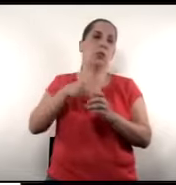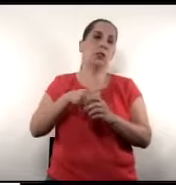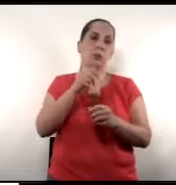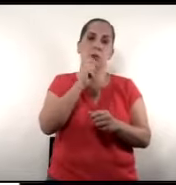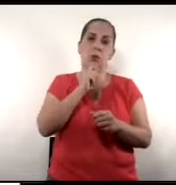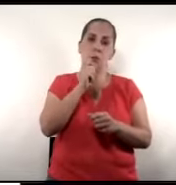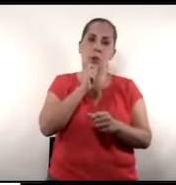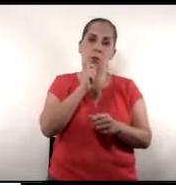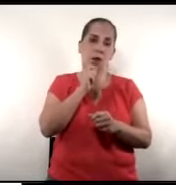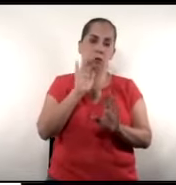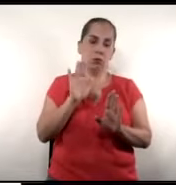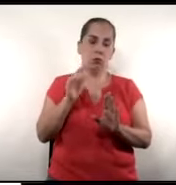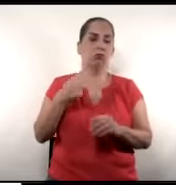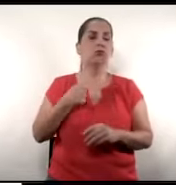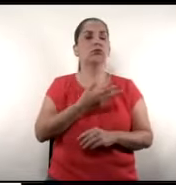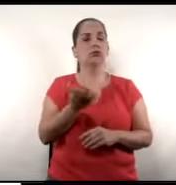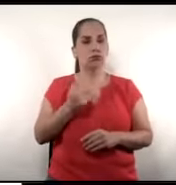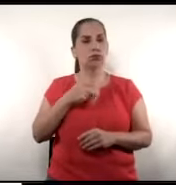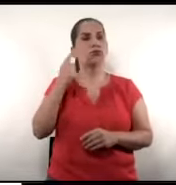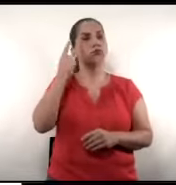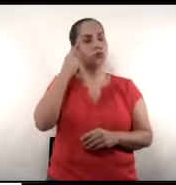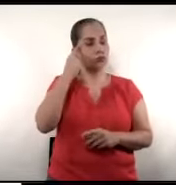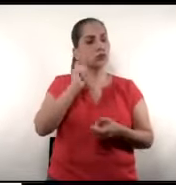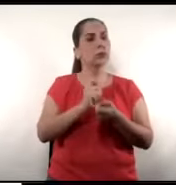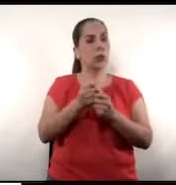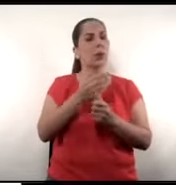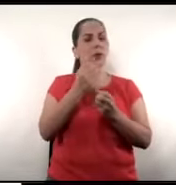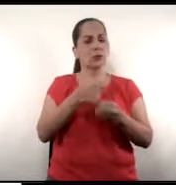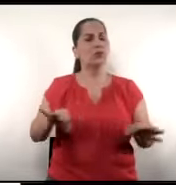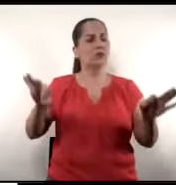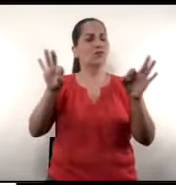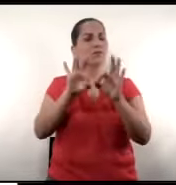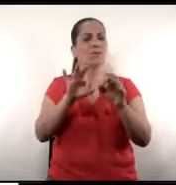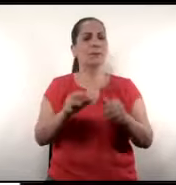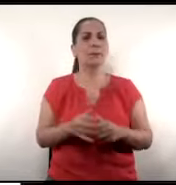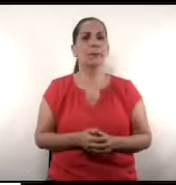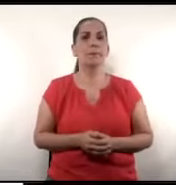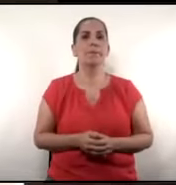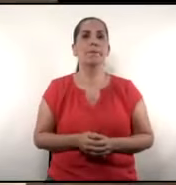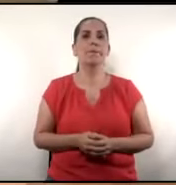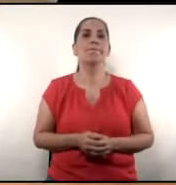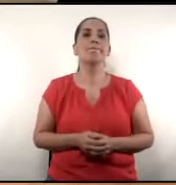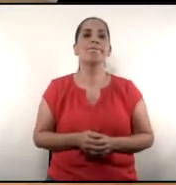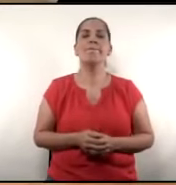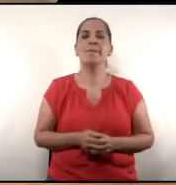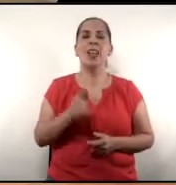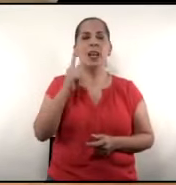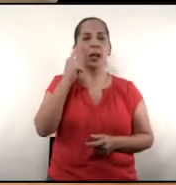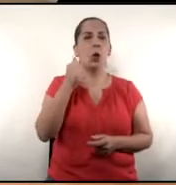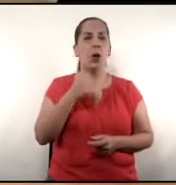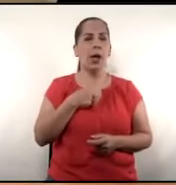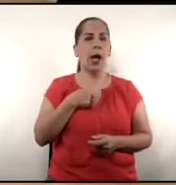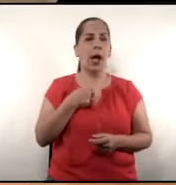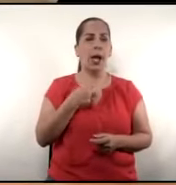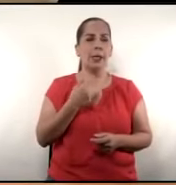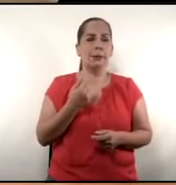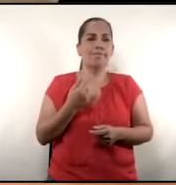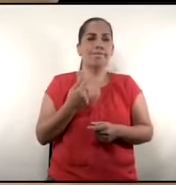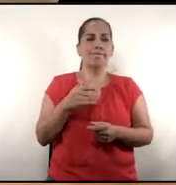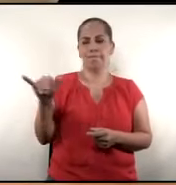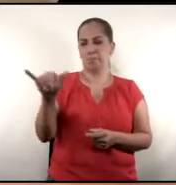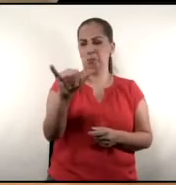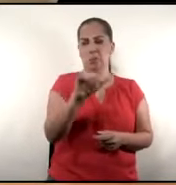privada. Creemos que es de la mayor importancia. Sí, creo que hay coincidencia en varios de los candidatos en el sentido